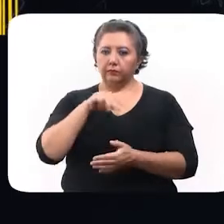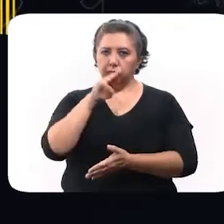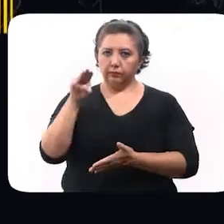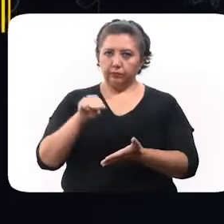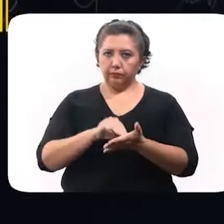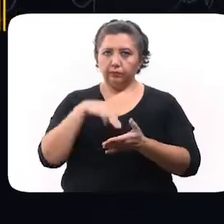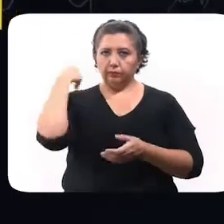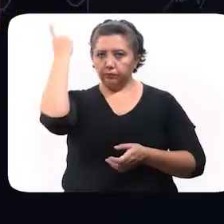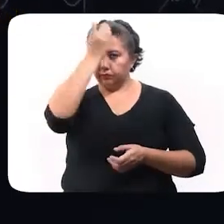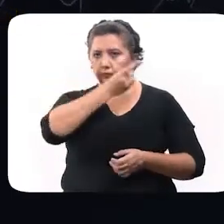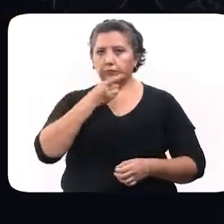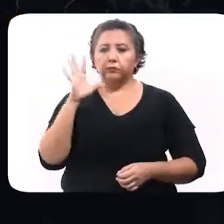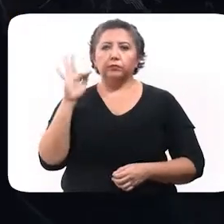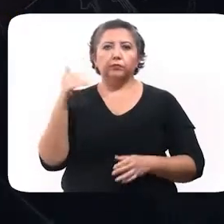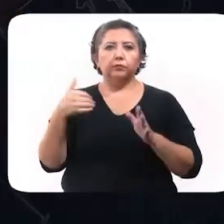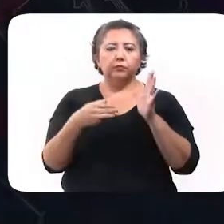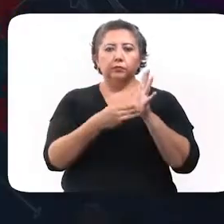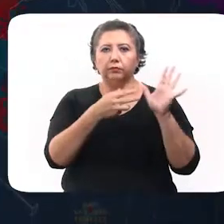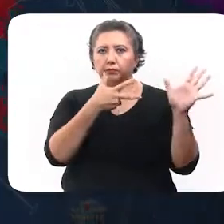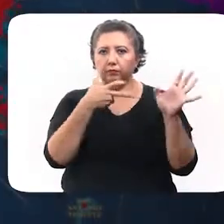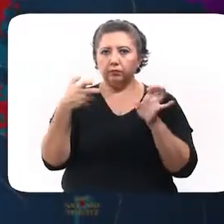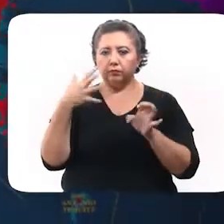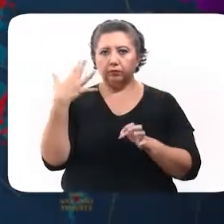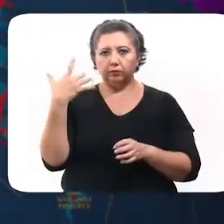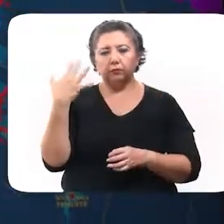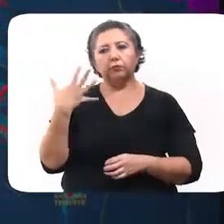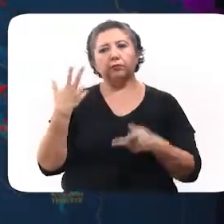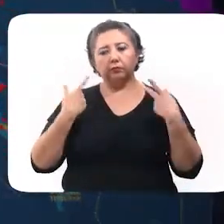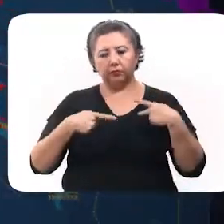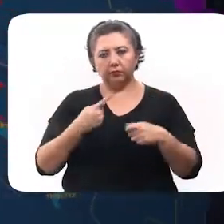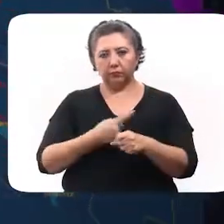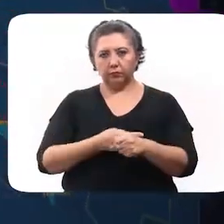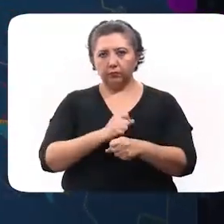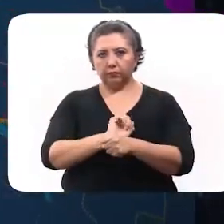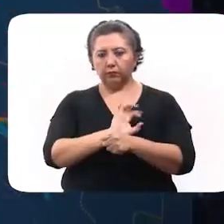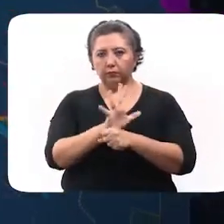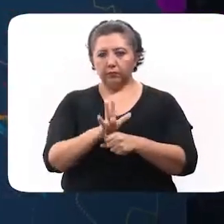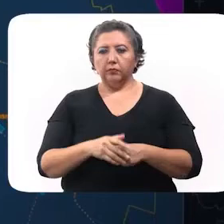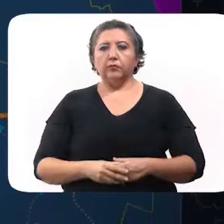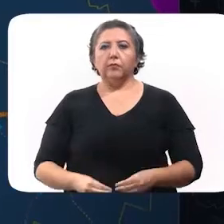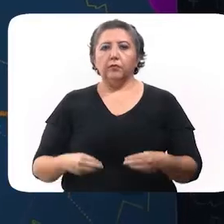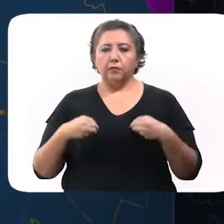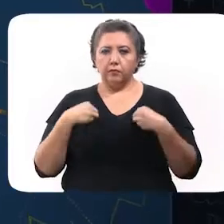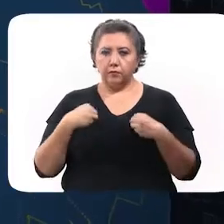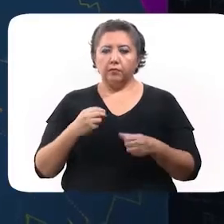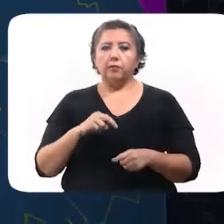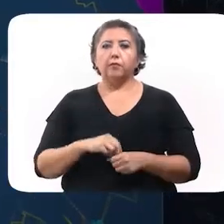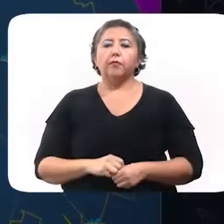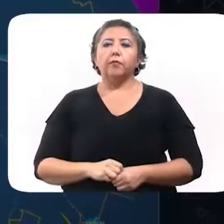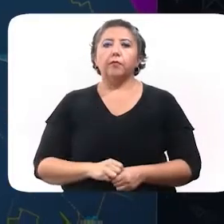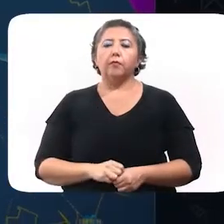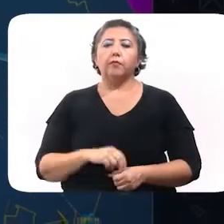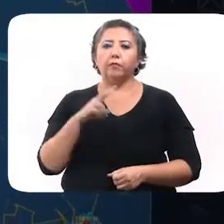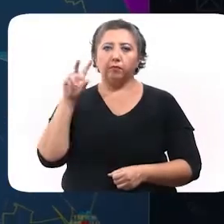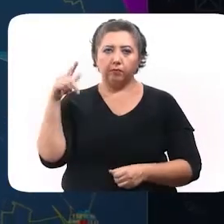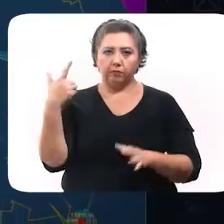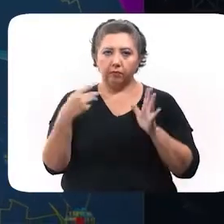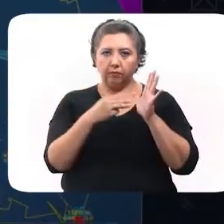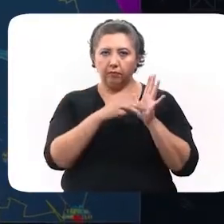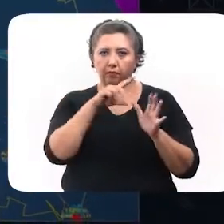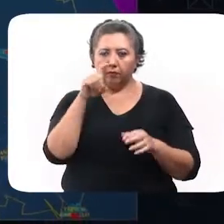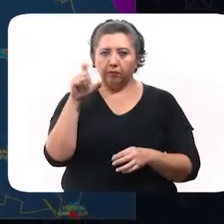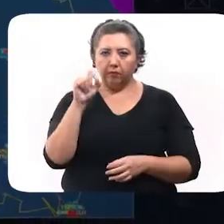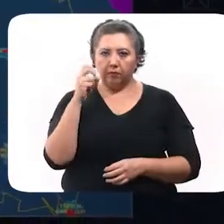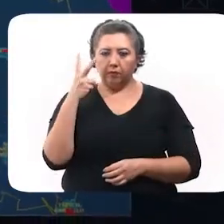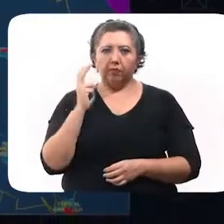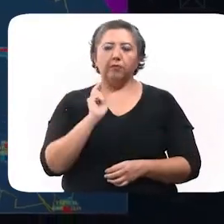Mérida se han diagnosticado 46.855 personas contagiadas de coronavirus, los cuales viven